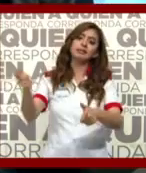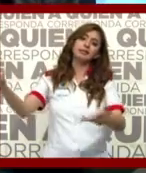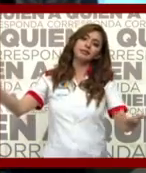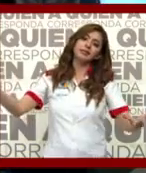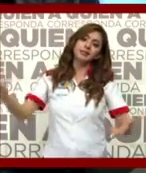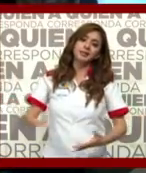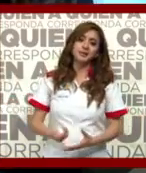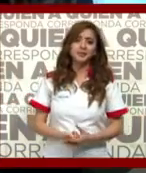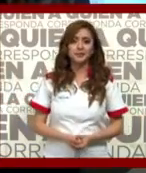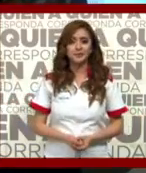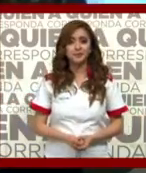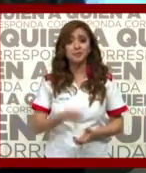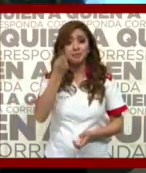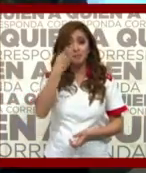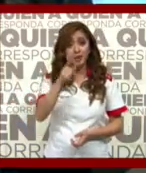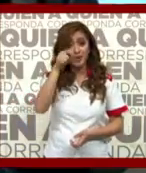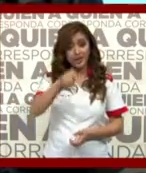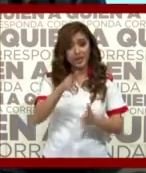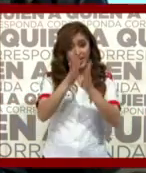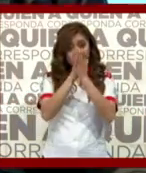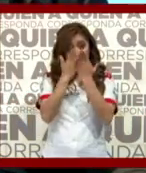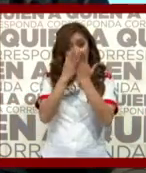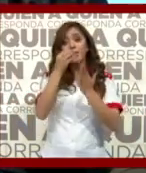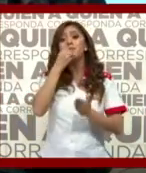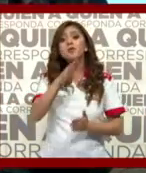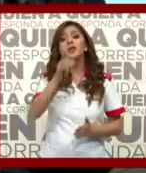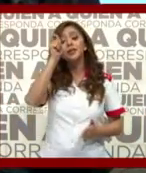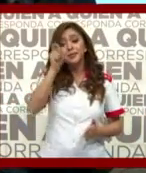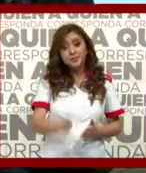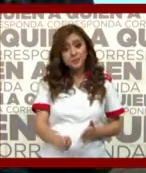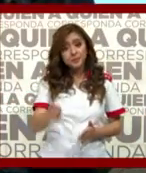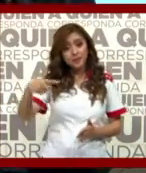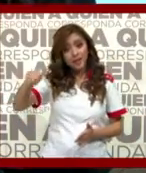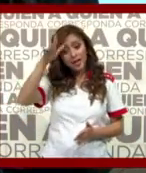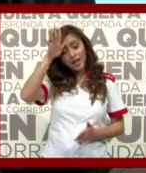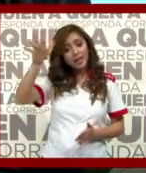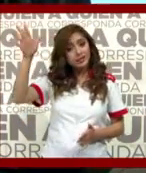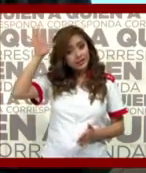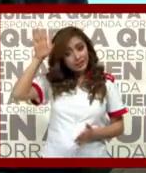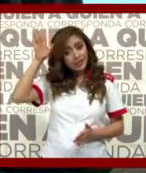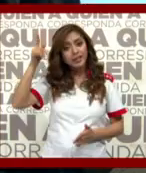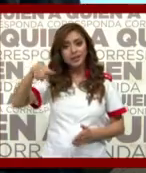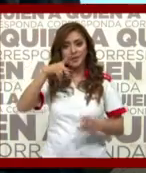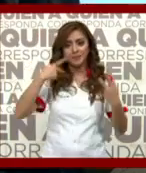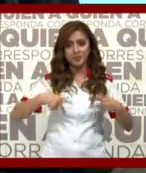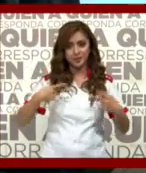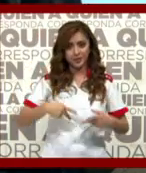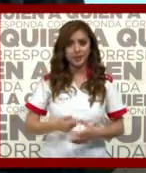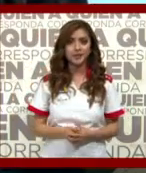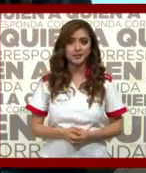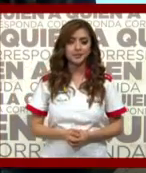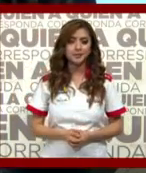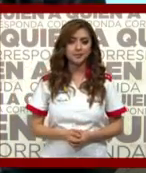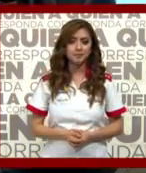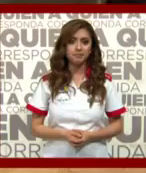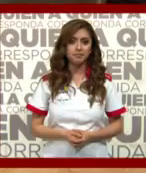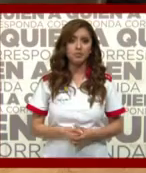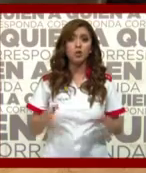es un libro maravilloso de editora del naranjo y si colectora el azteca que todo el mundo vamos a disfrutar